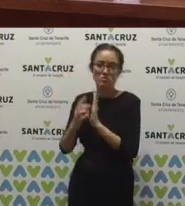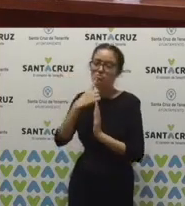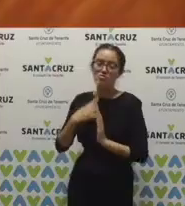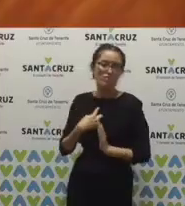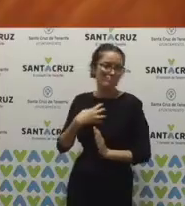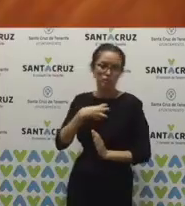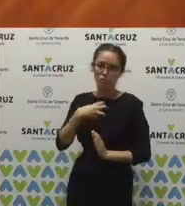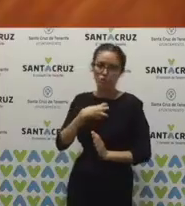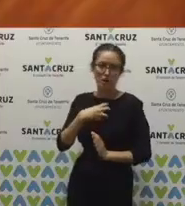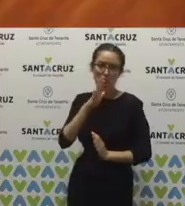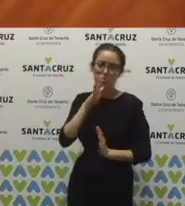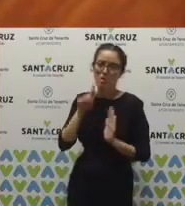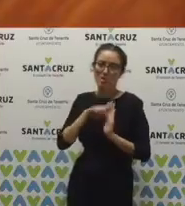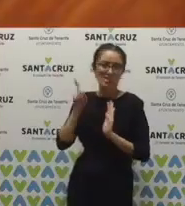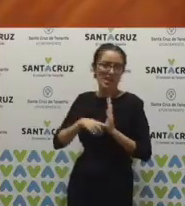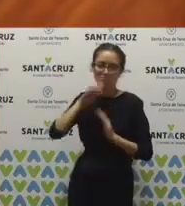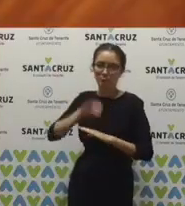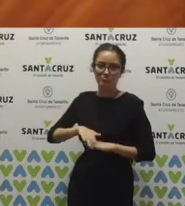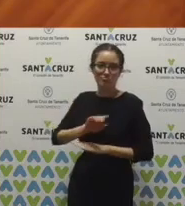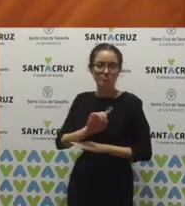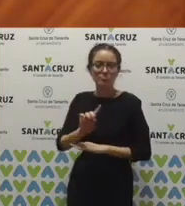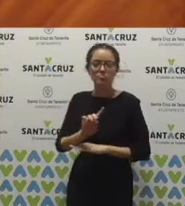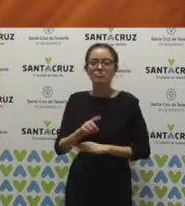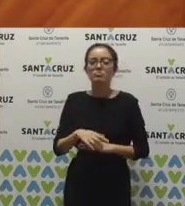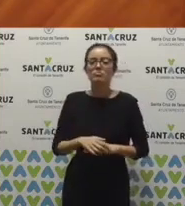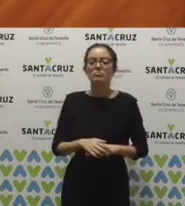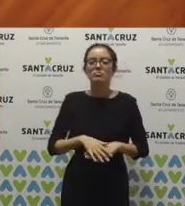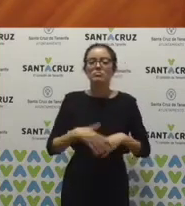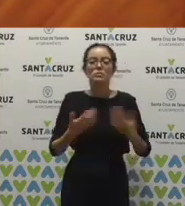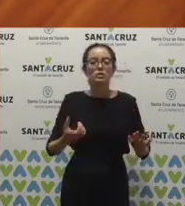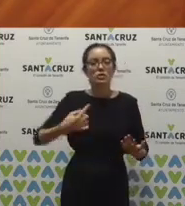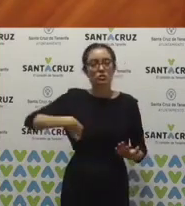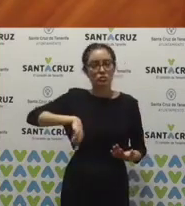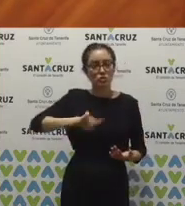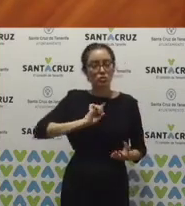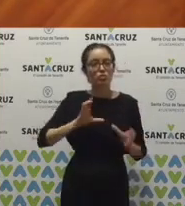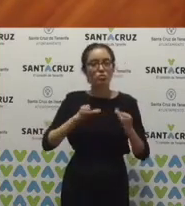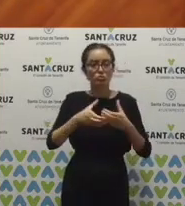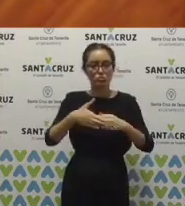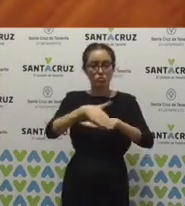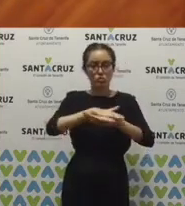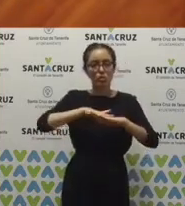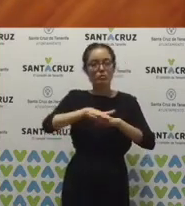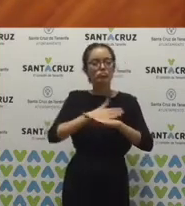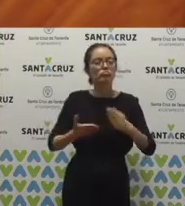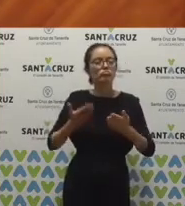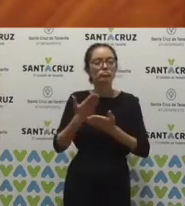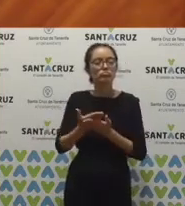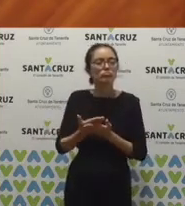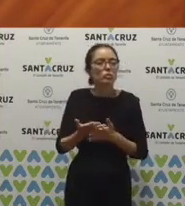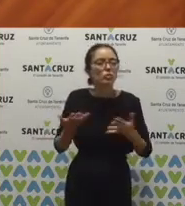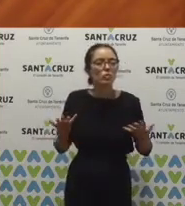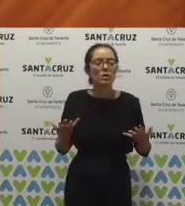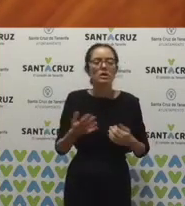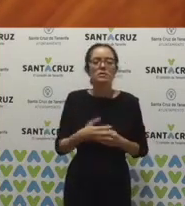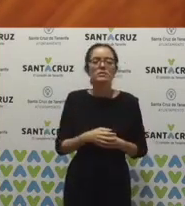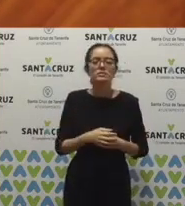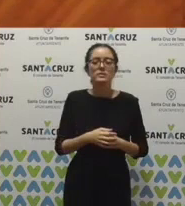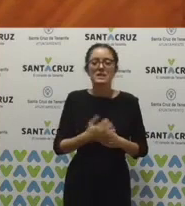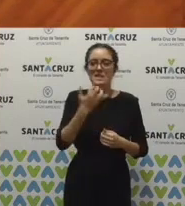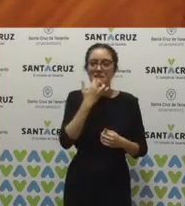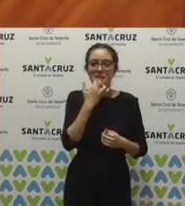poder eso ya en ese momento y desde el primer día hemos propuesto al equipo de gobierno aunque pese a que hablemos de